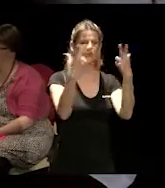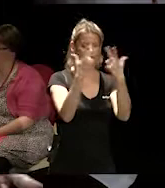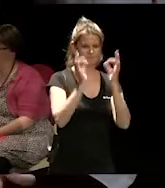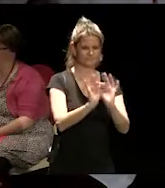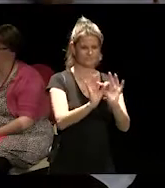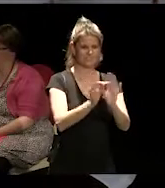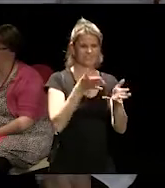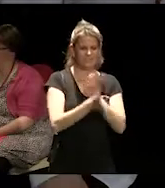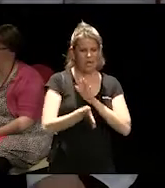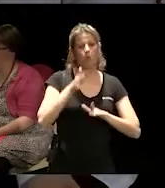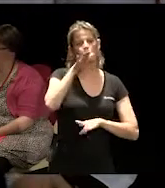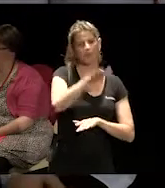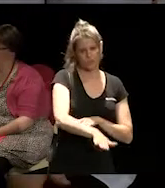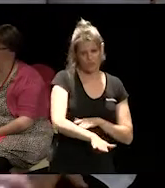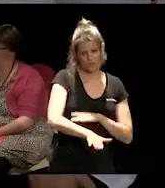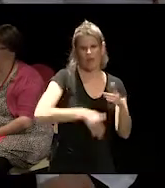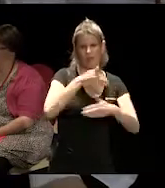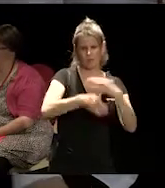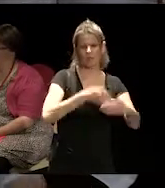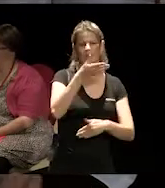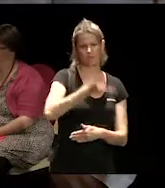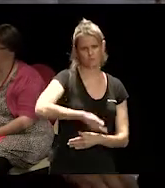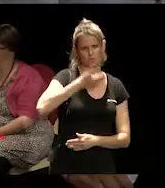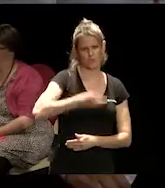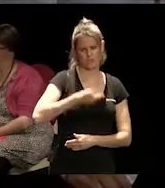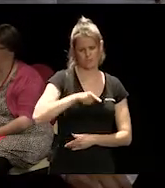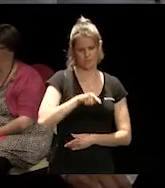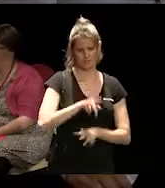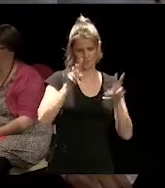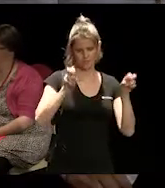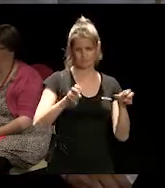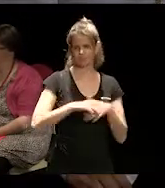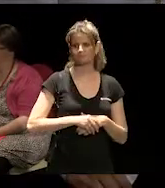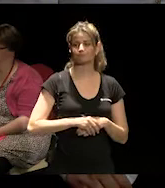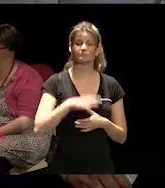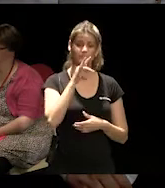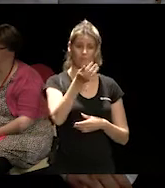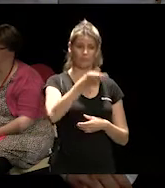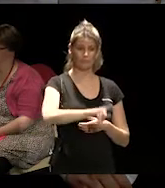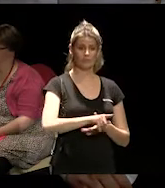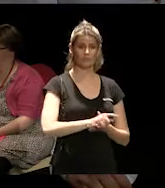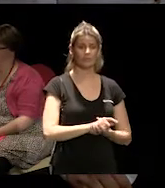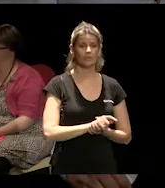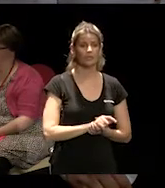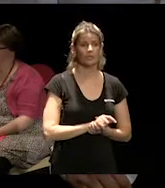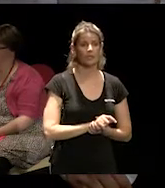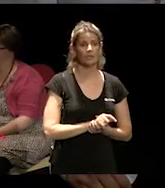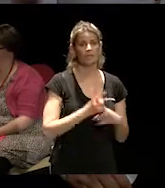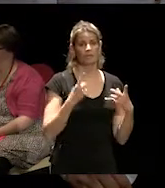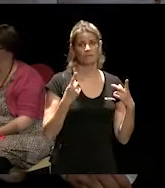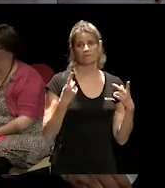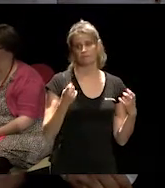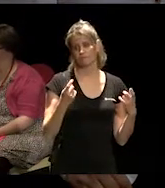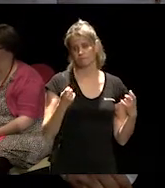un paso adelante, ¿no? Es un avance muy importante y además que queda la convicción de que va a